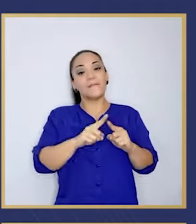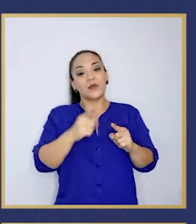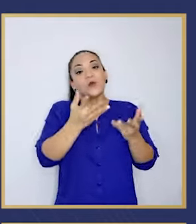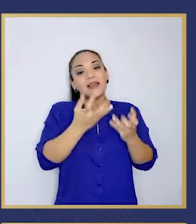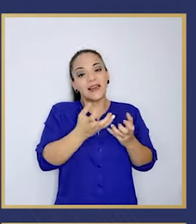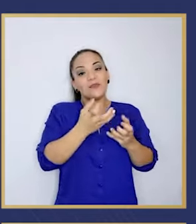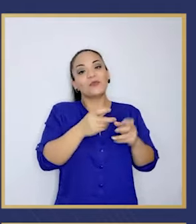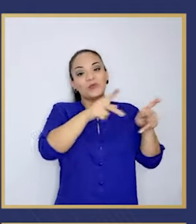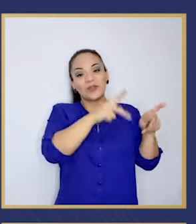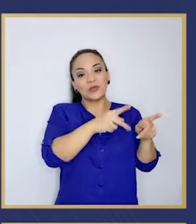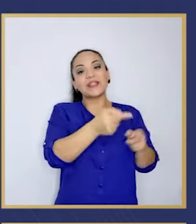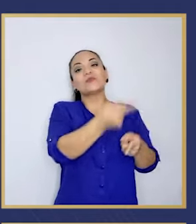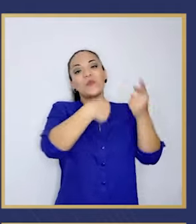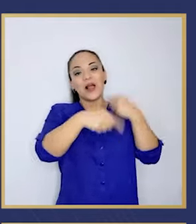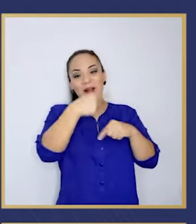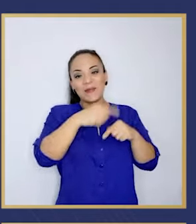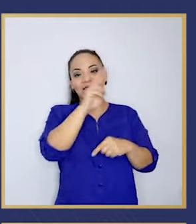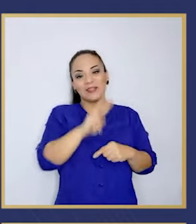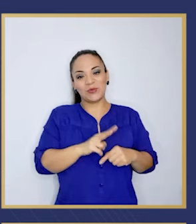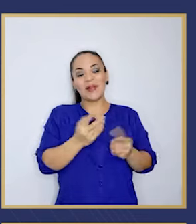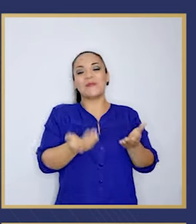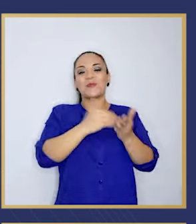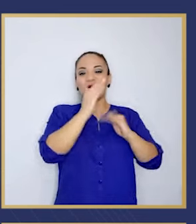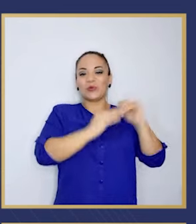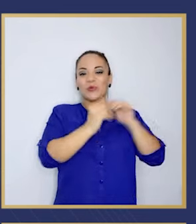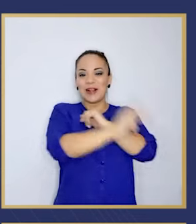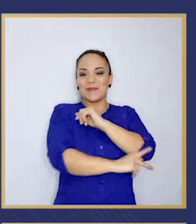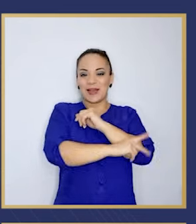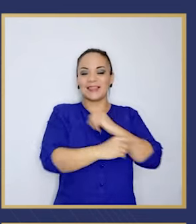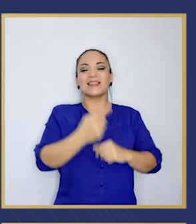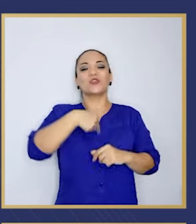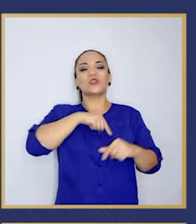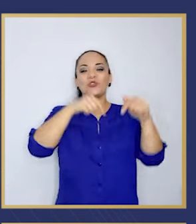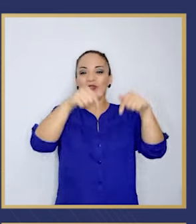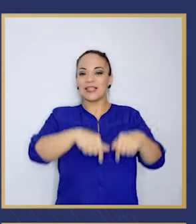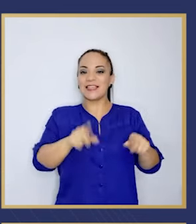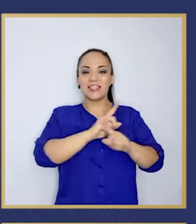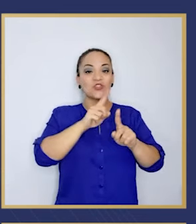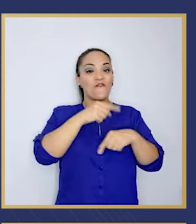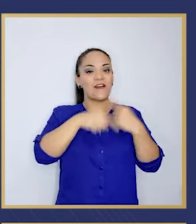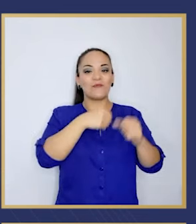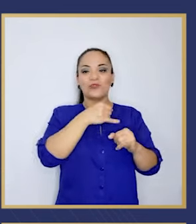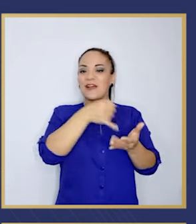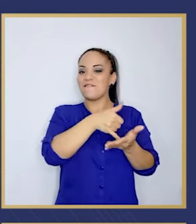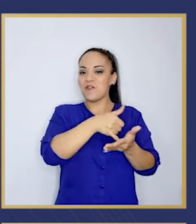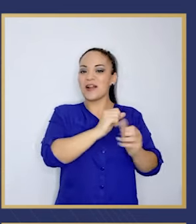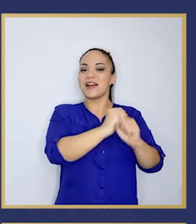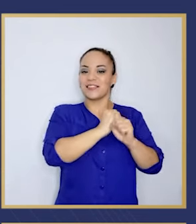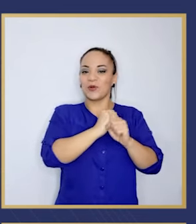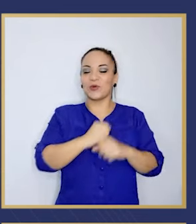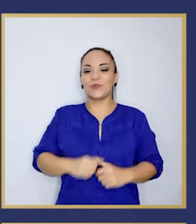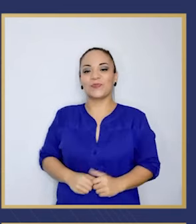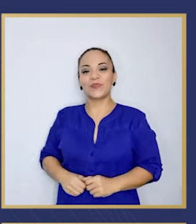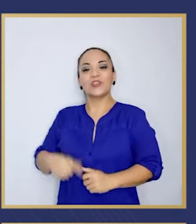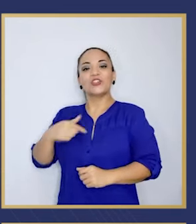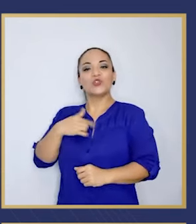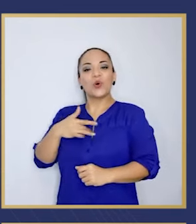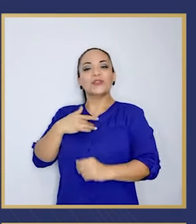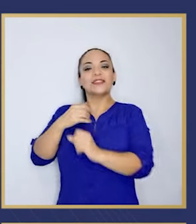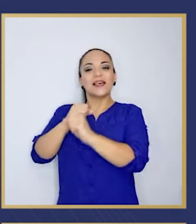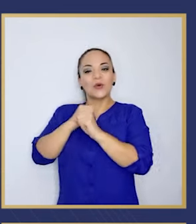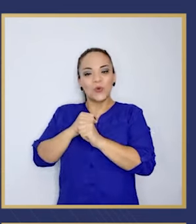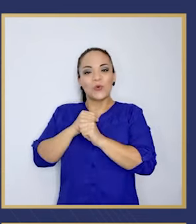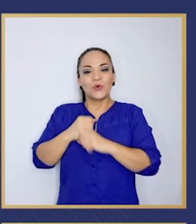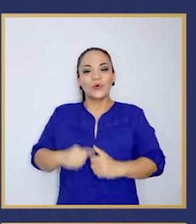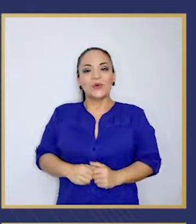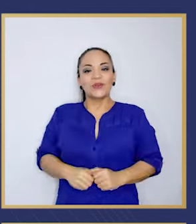le adelanto que los queremos de vuelta para reconstruir nuestro país. Nosotros aquí le aseguro que no vamos a aflojar. Pero yo